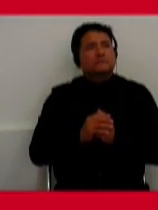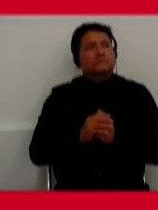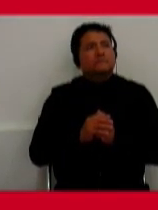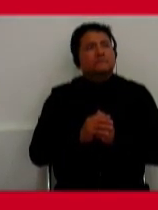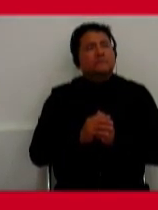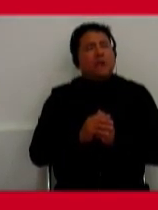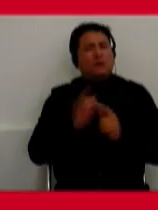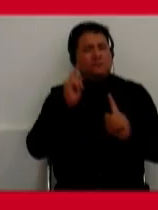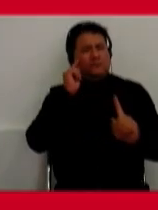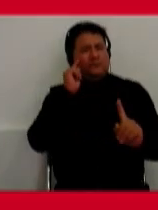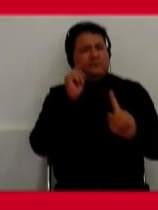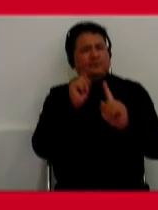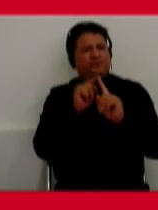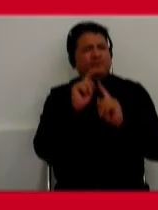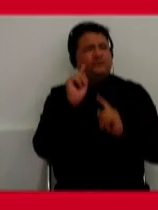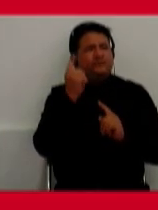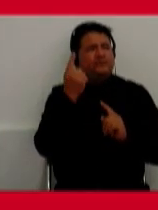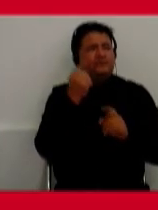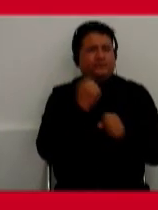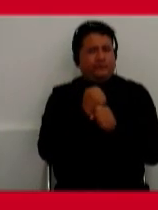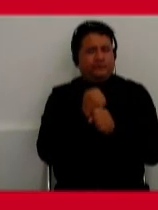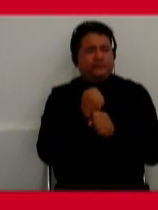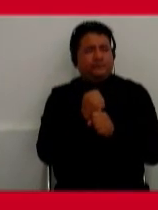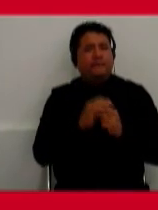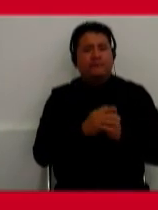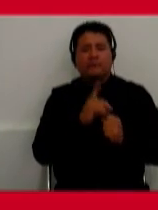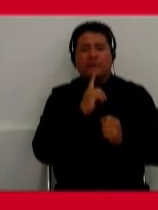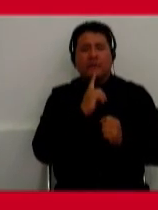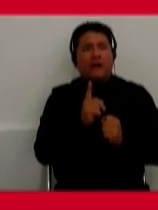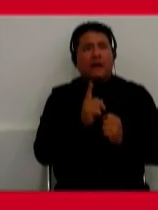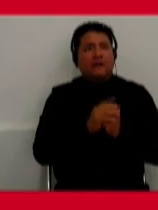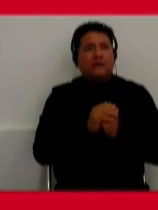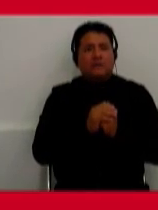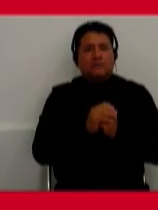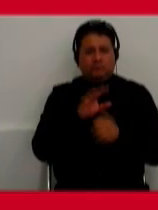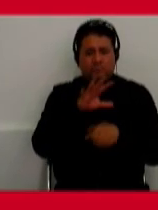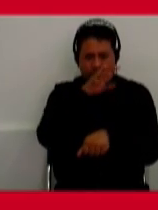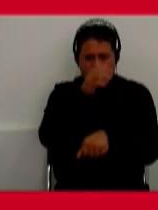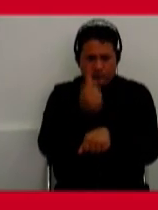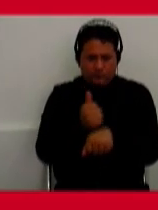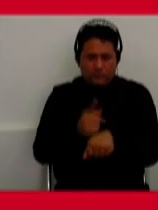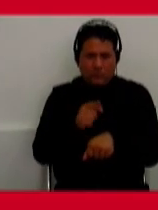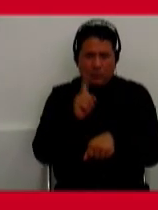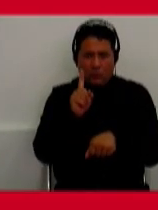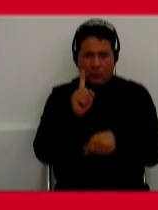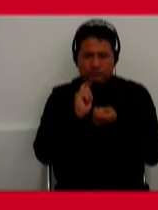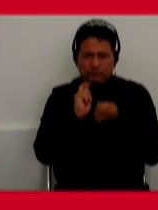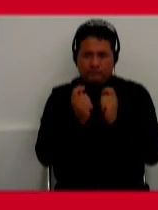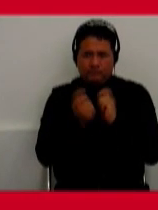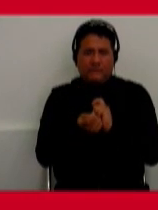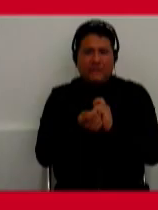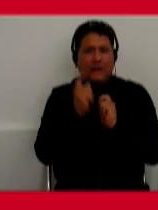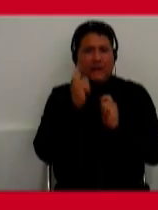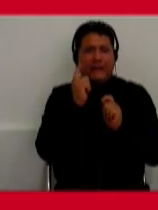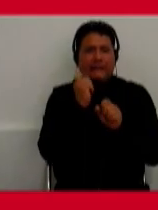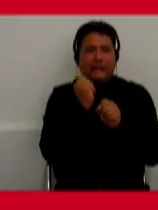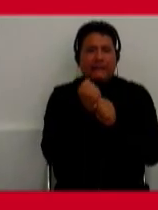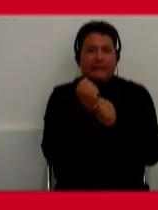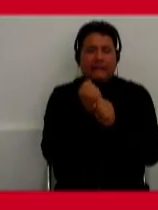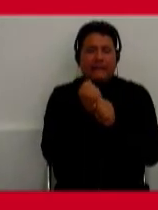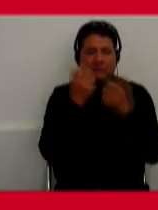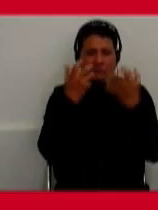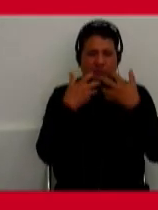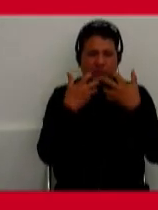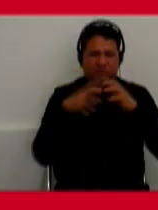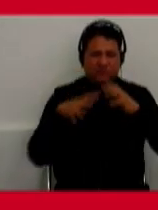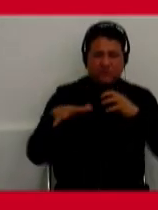El objetivo principal del trabajo es establecer una transformación en la geomecánica como una herramienta